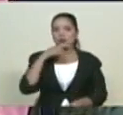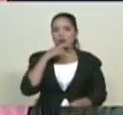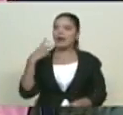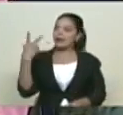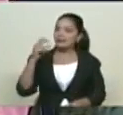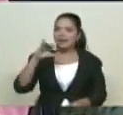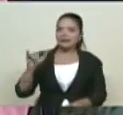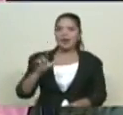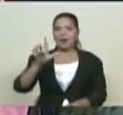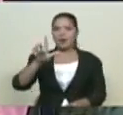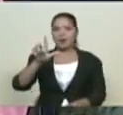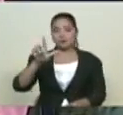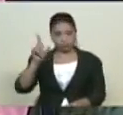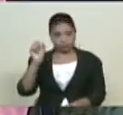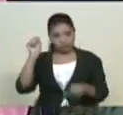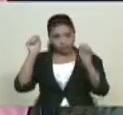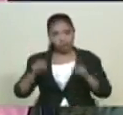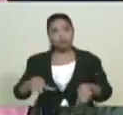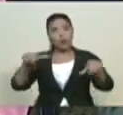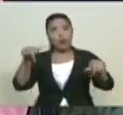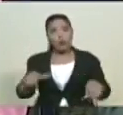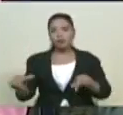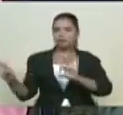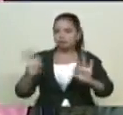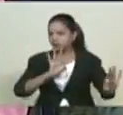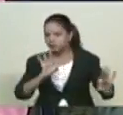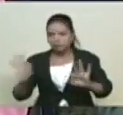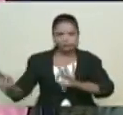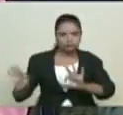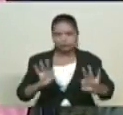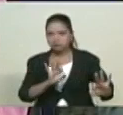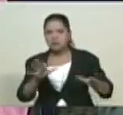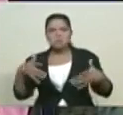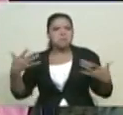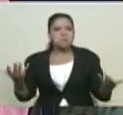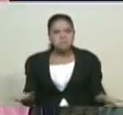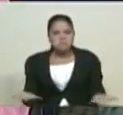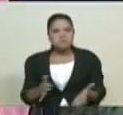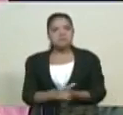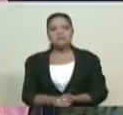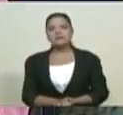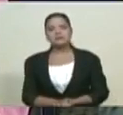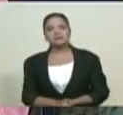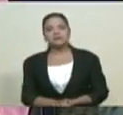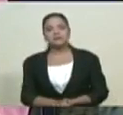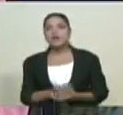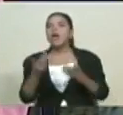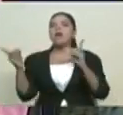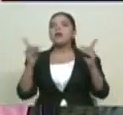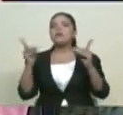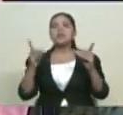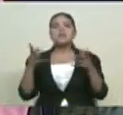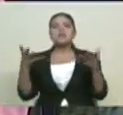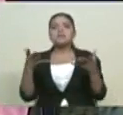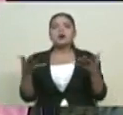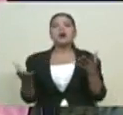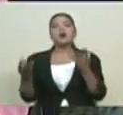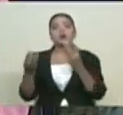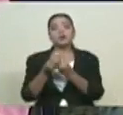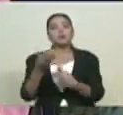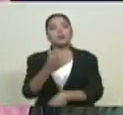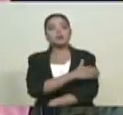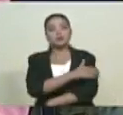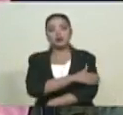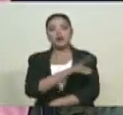de julio, y en efecto, estamos ya preparados para el diálogo que sostendremos con la oposición